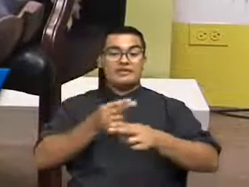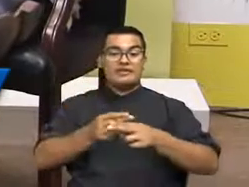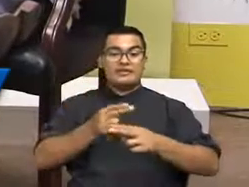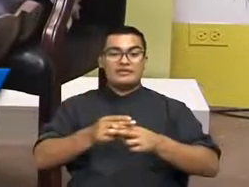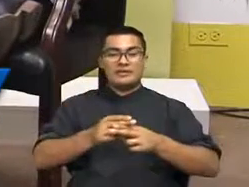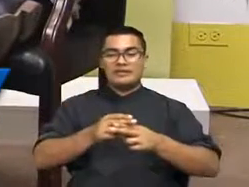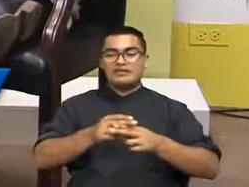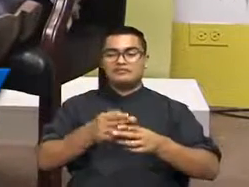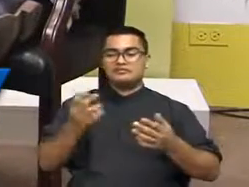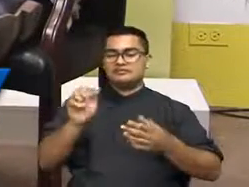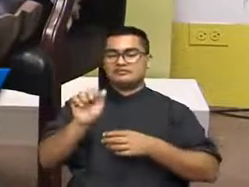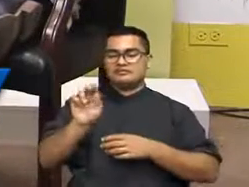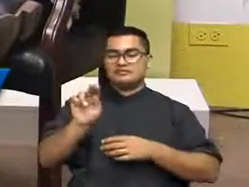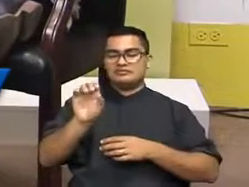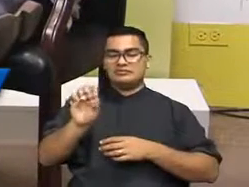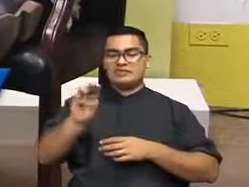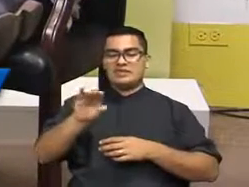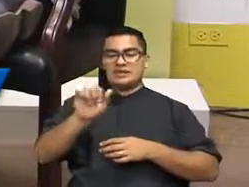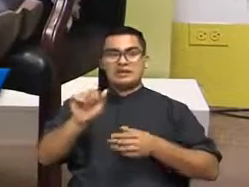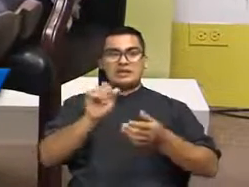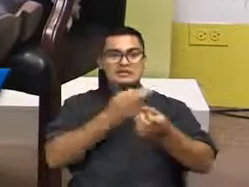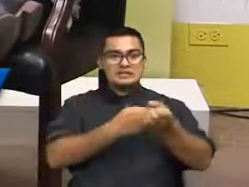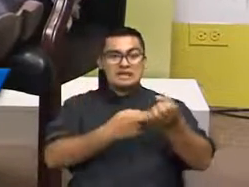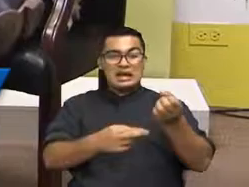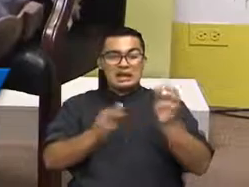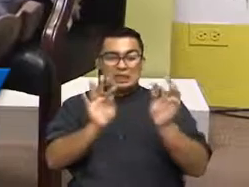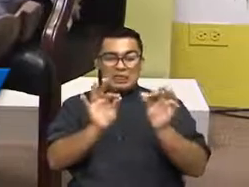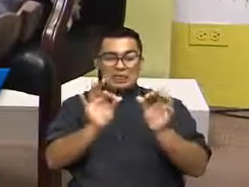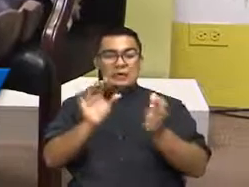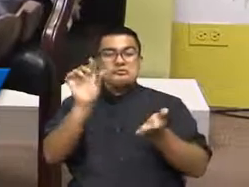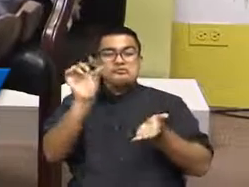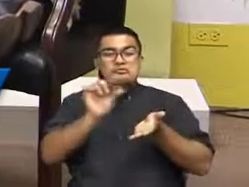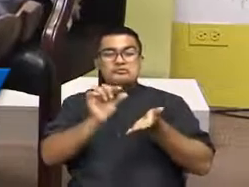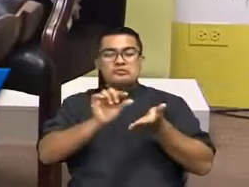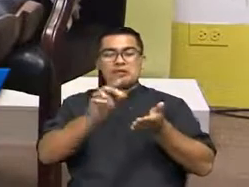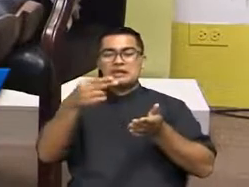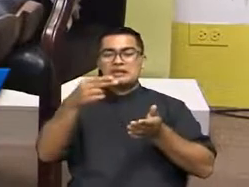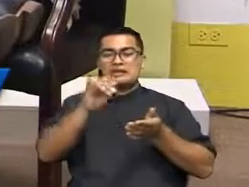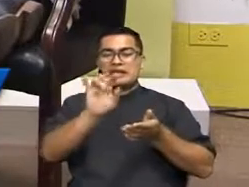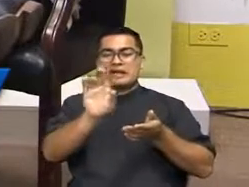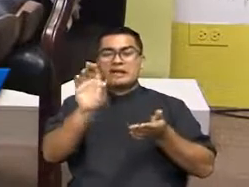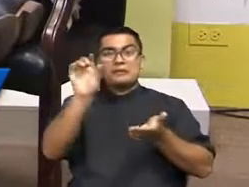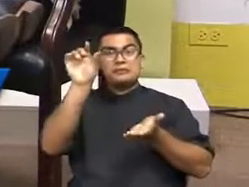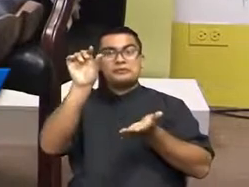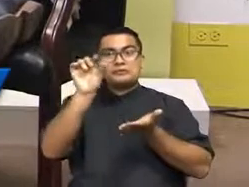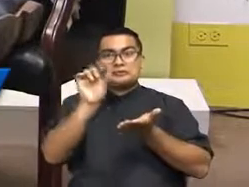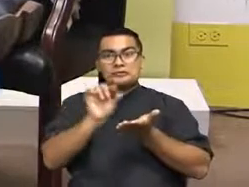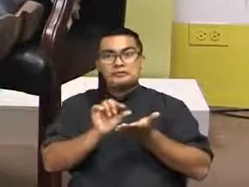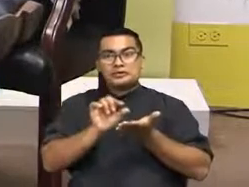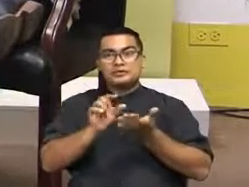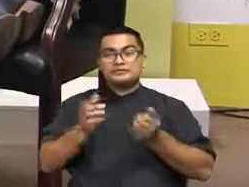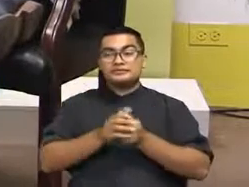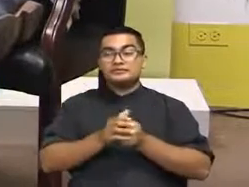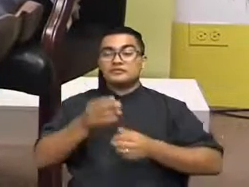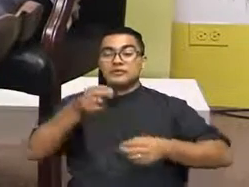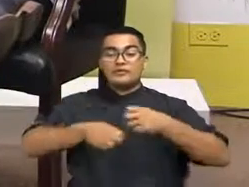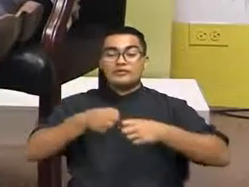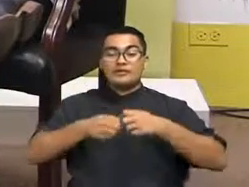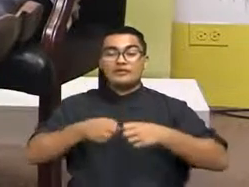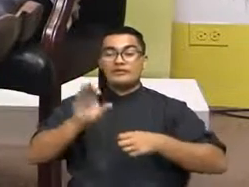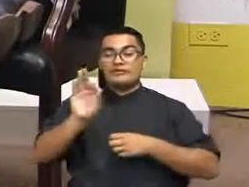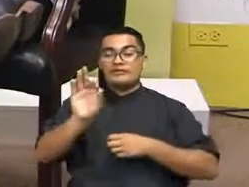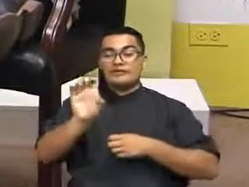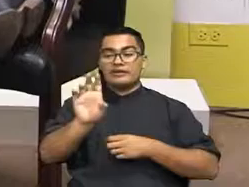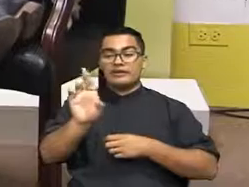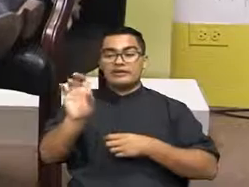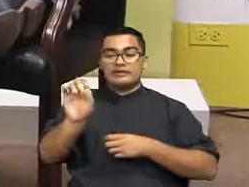de 1.500.000 personas a nivel mundial padecen de lo que es anemia. Y generalmente la principal causa es la ferropénica.